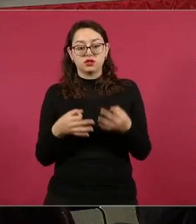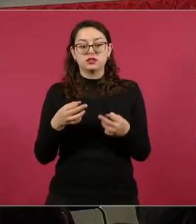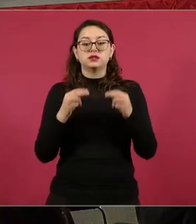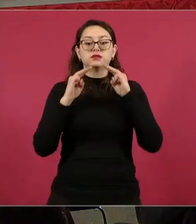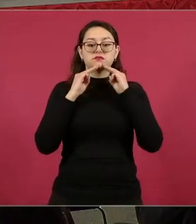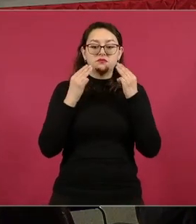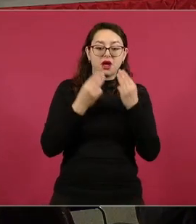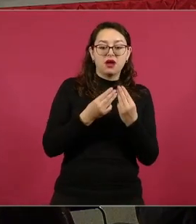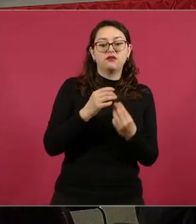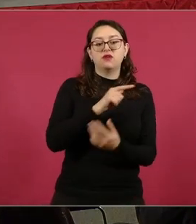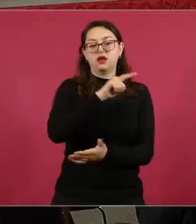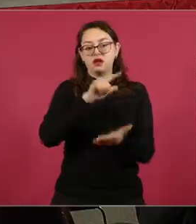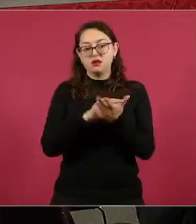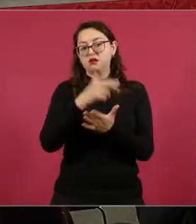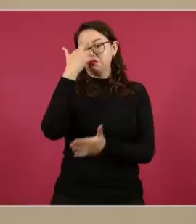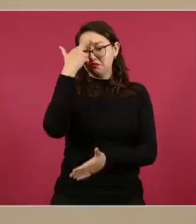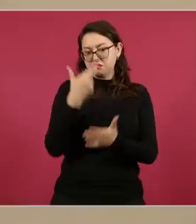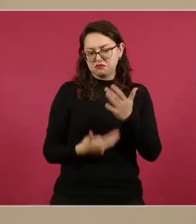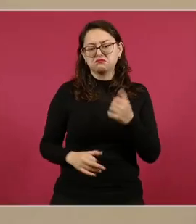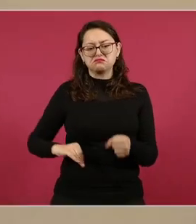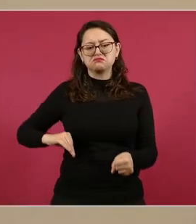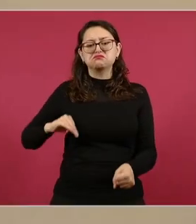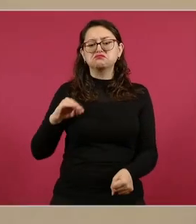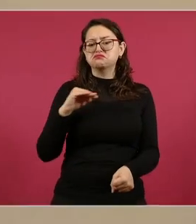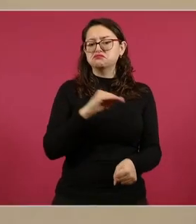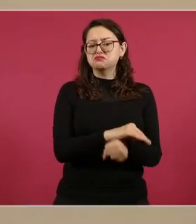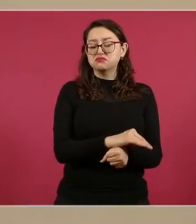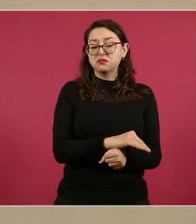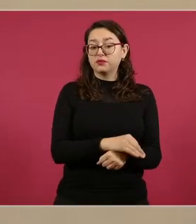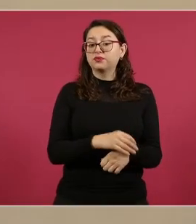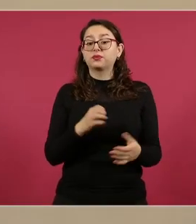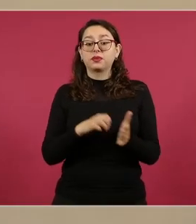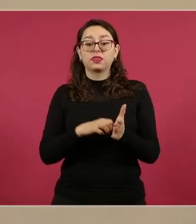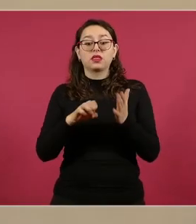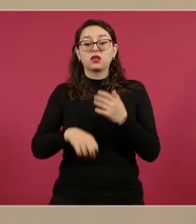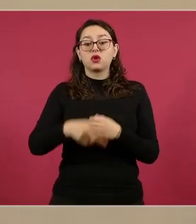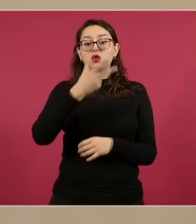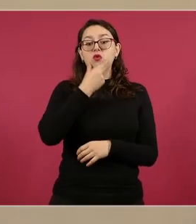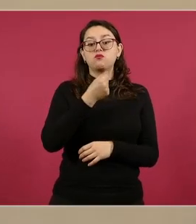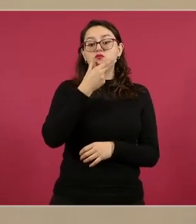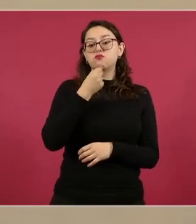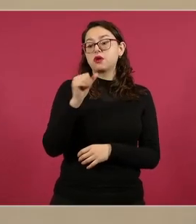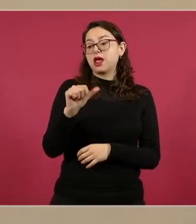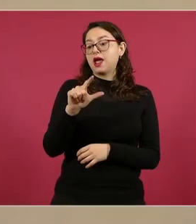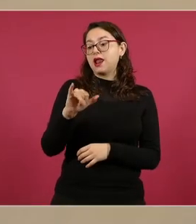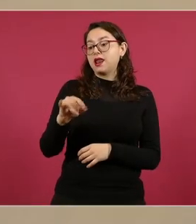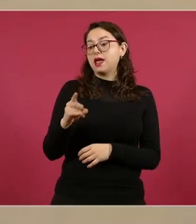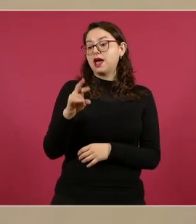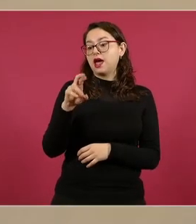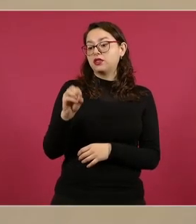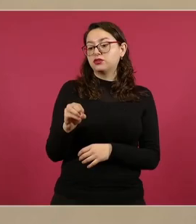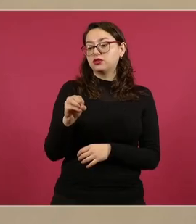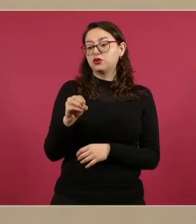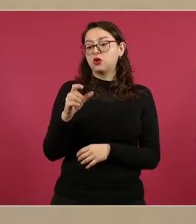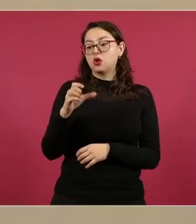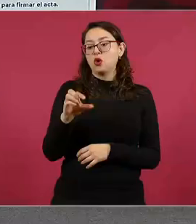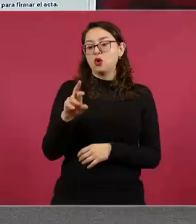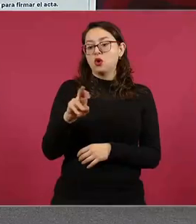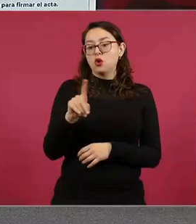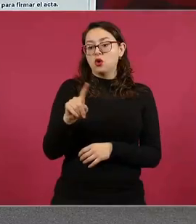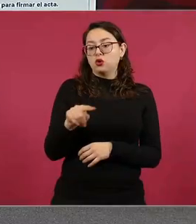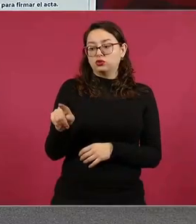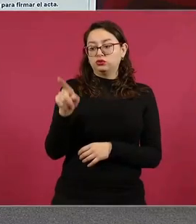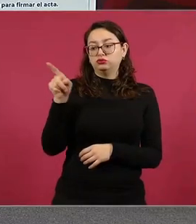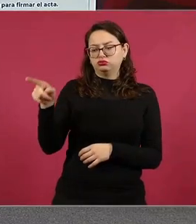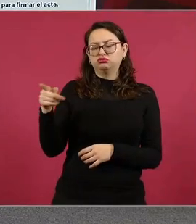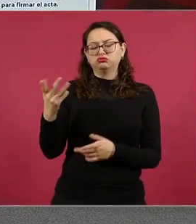delincuentes. En este caso se trata del juez de distrito Alejandro Alberto Díaz Cruz, quien favoreció con